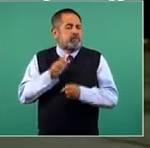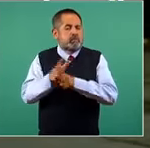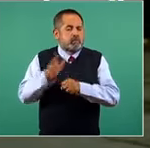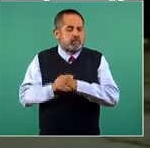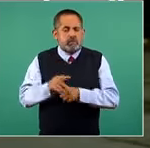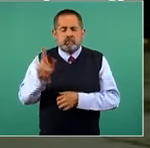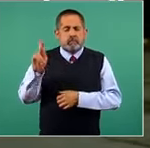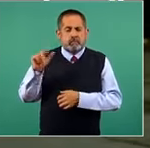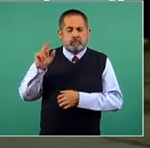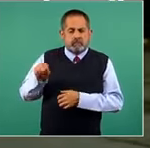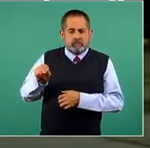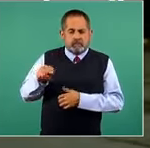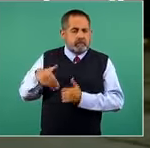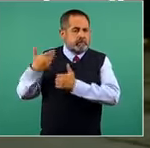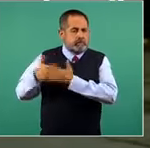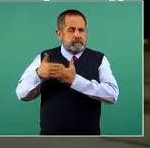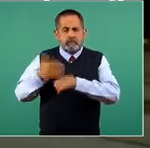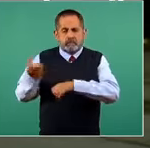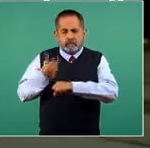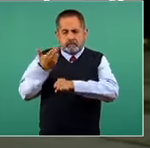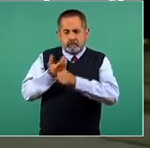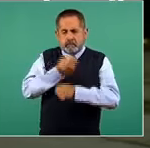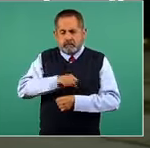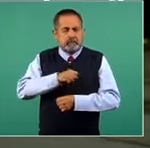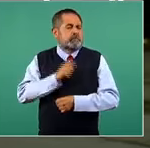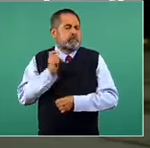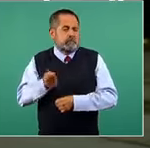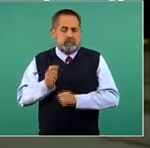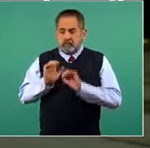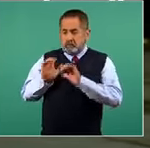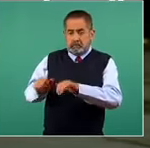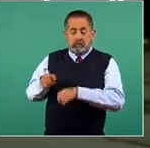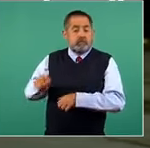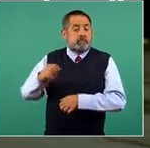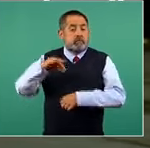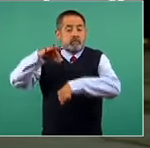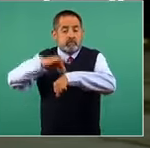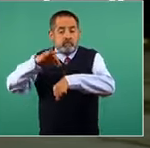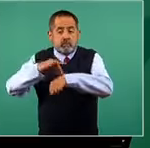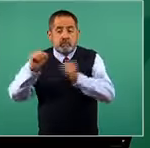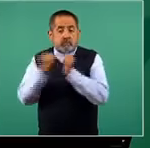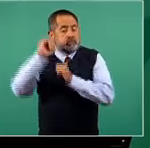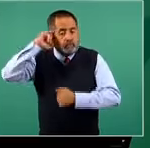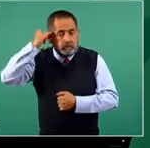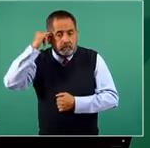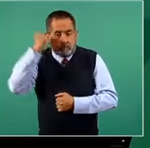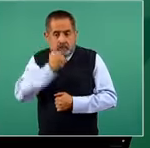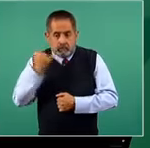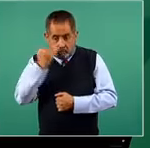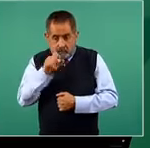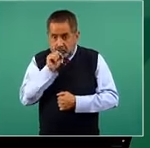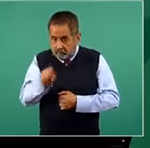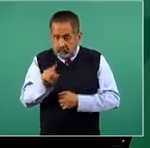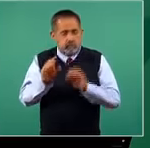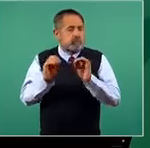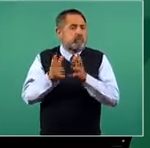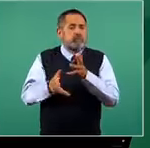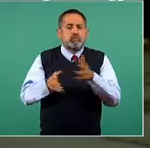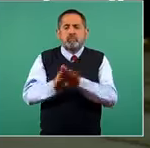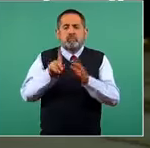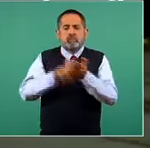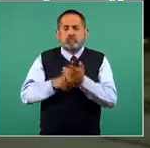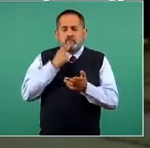plan que tiene la Secretaría de Salud? ¿Van a contratar médicos que hablen su lengua materna o lengua de la región? ¿O van a hacer